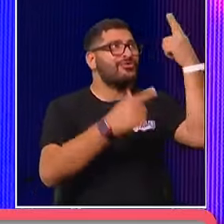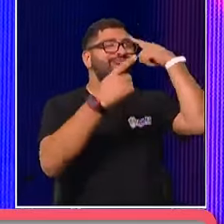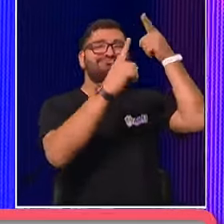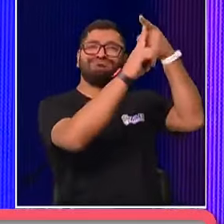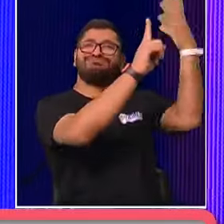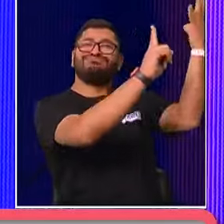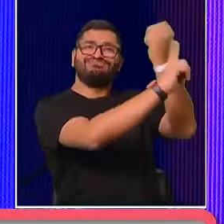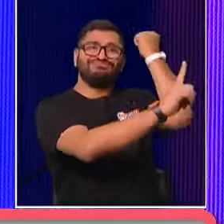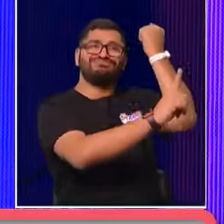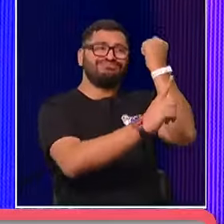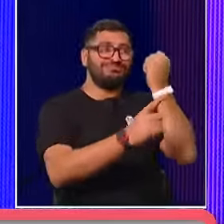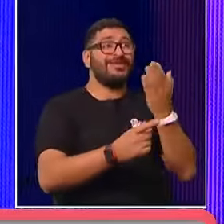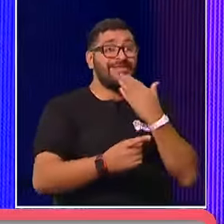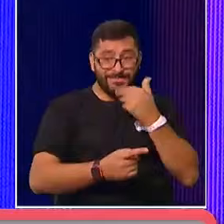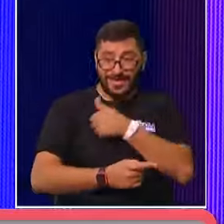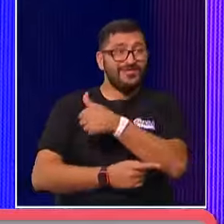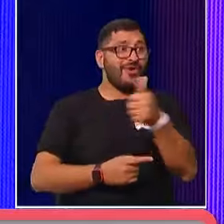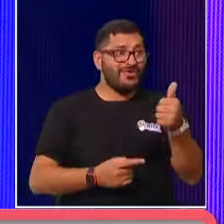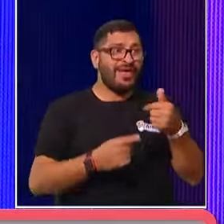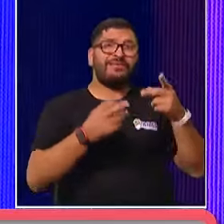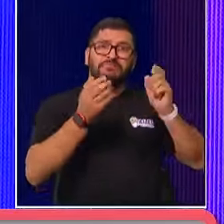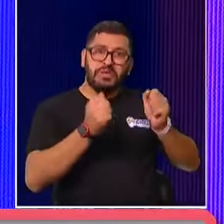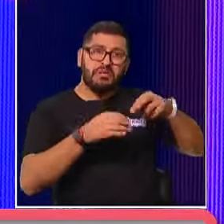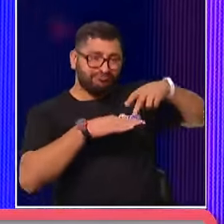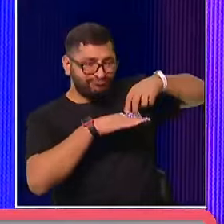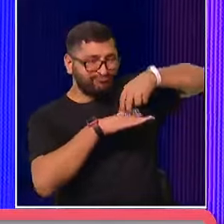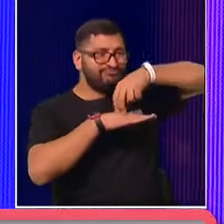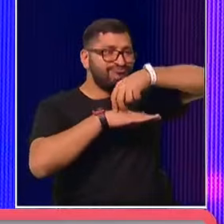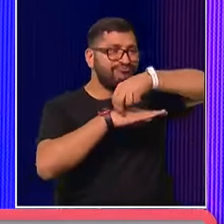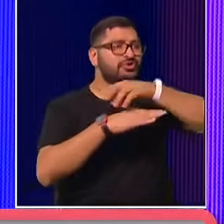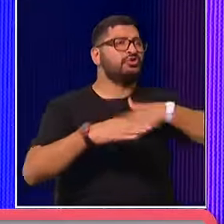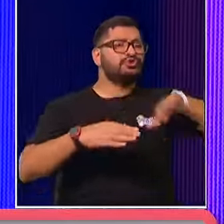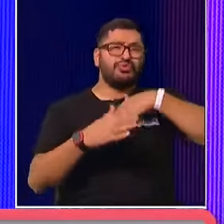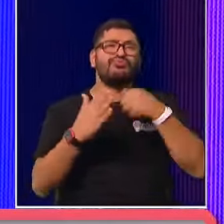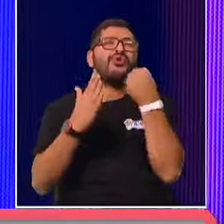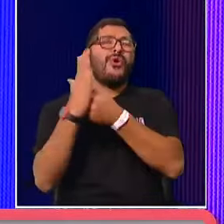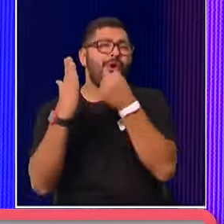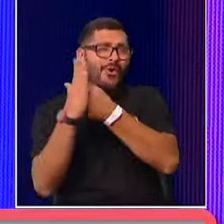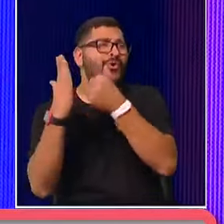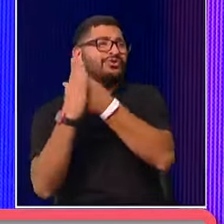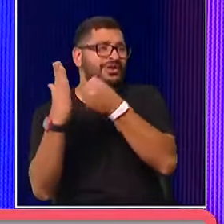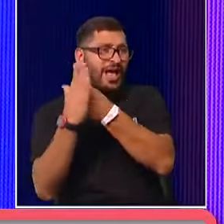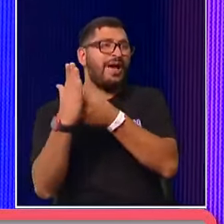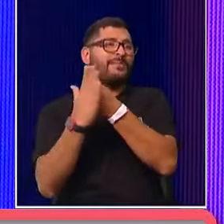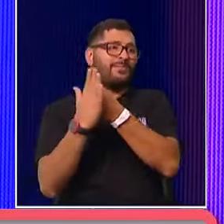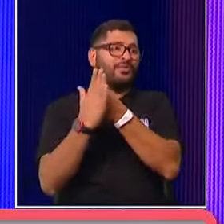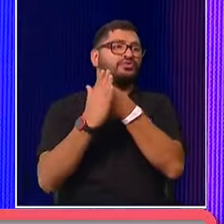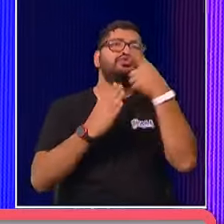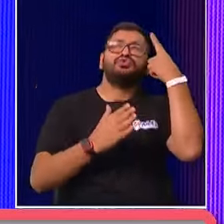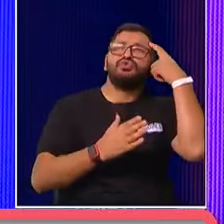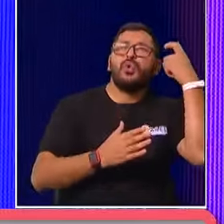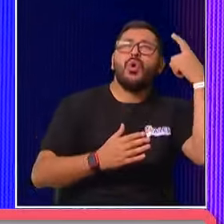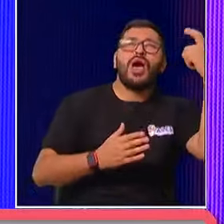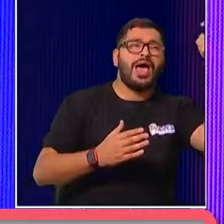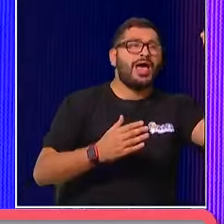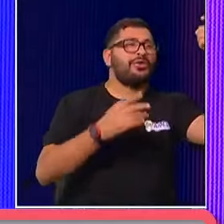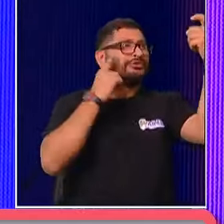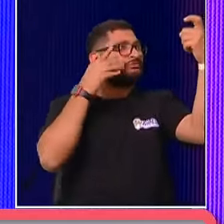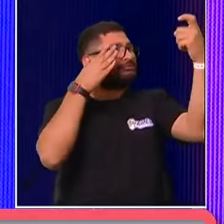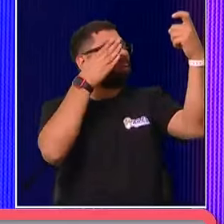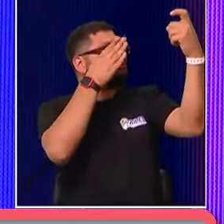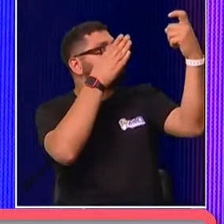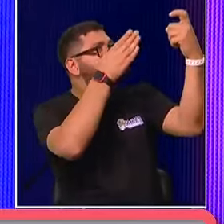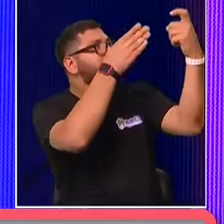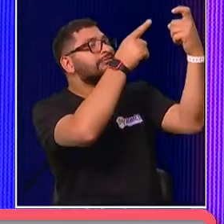estamos aquí en este escenario, somos unos luchadores que perseguimos nuestros sueños. Nuestros sueños